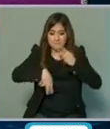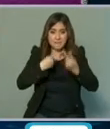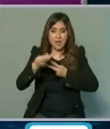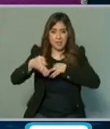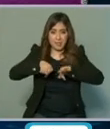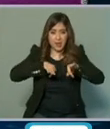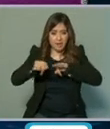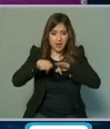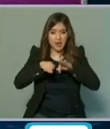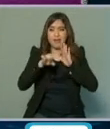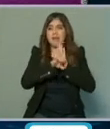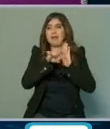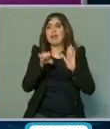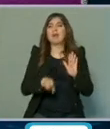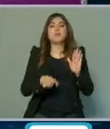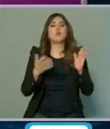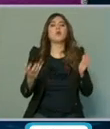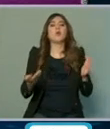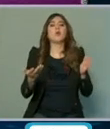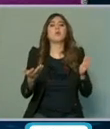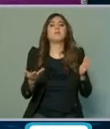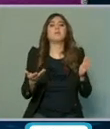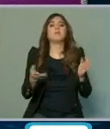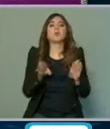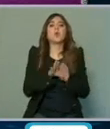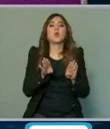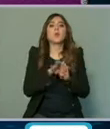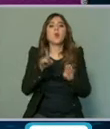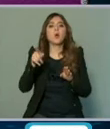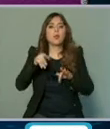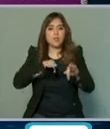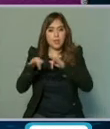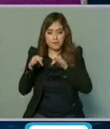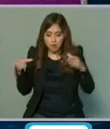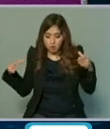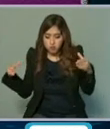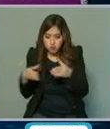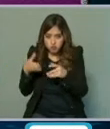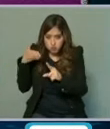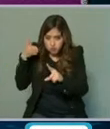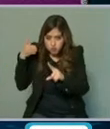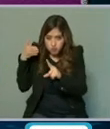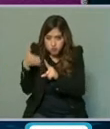sobre todo en ciertos espacios laborales